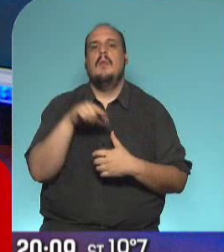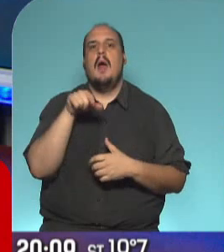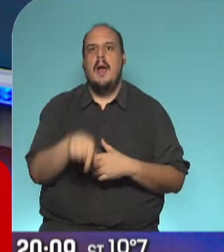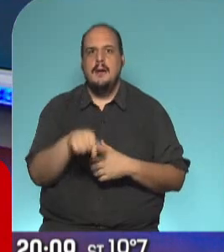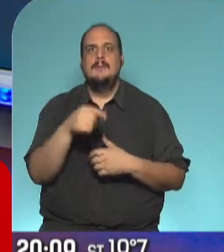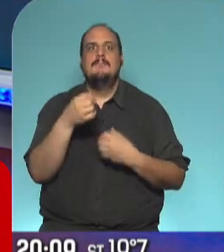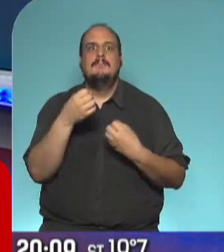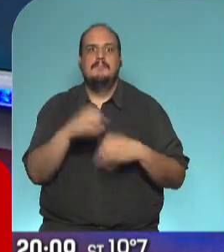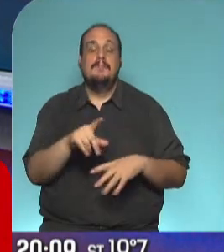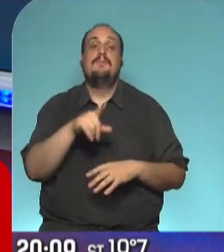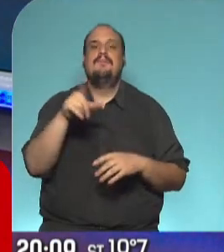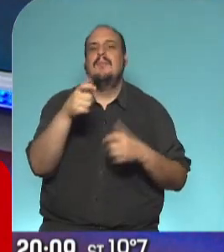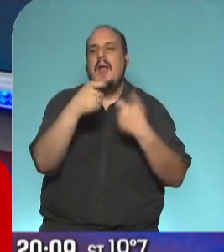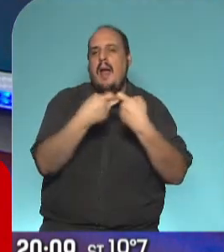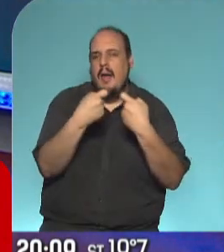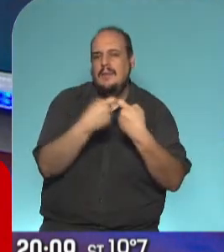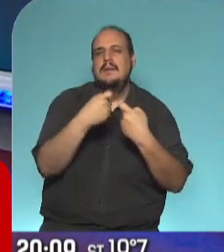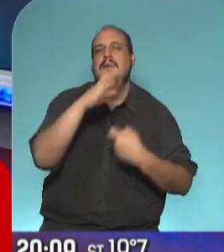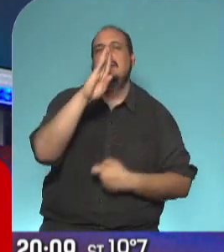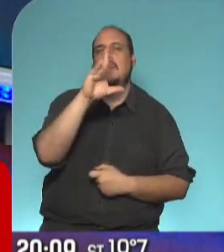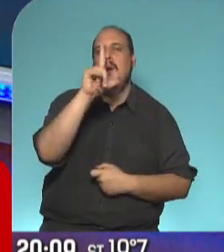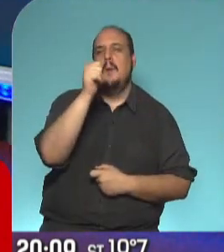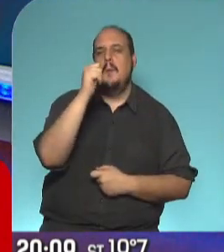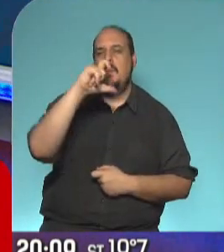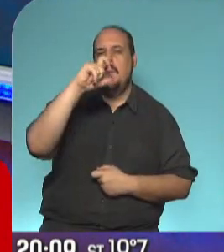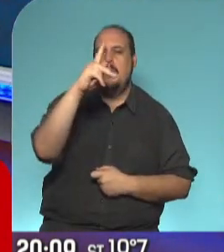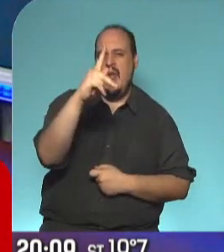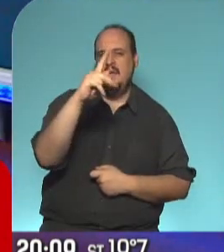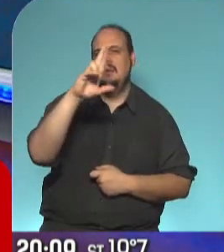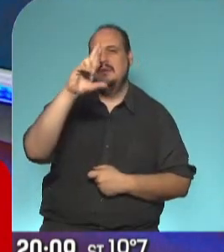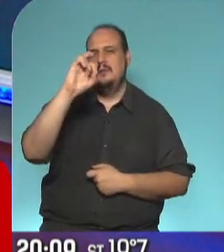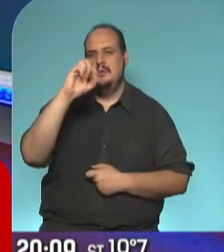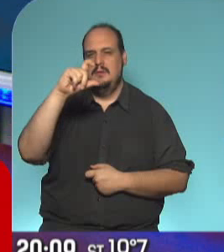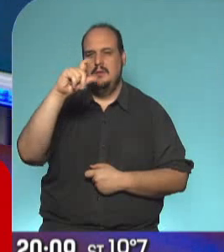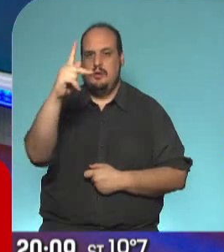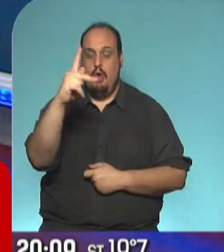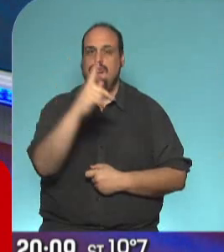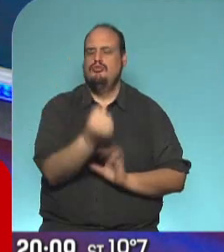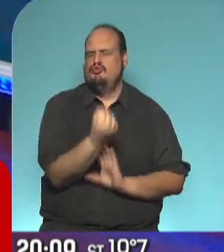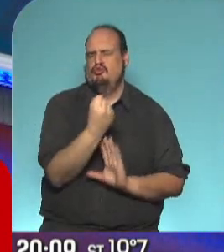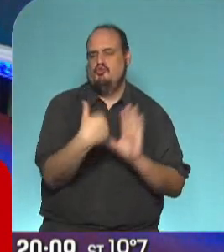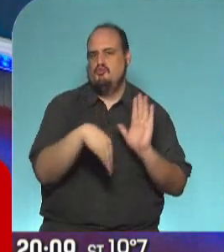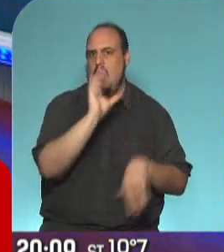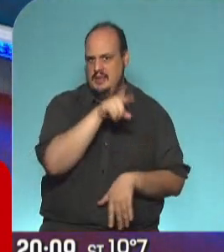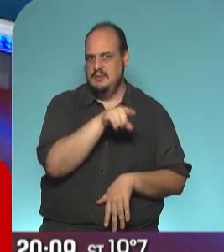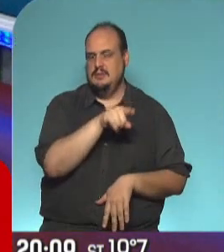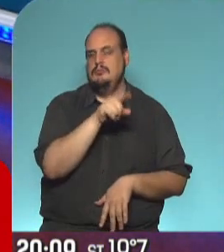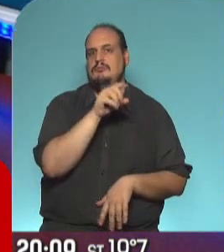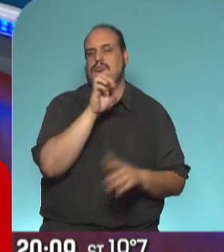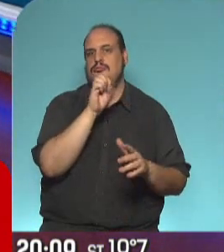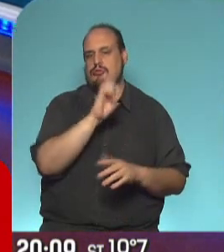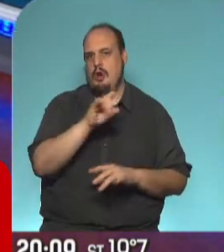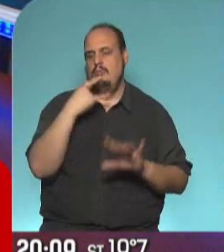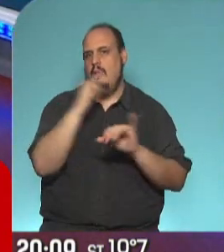donde empieza a resonar BlackRock, por ejemplo, que hasta el día de hoy se mantiene como uno de los fondos más duros, como decía, ¿no?, más